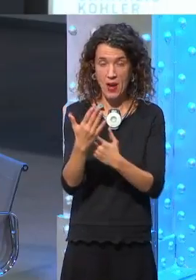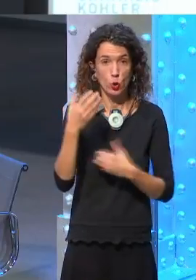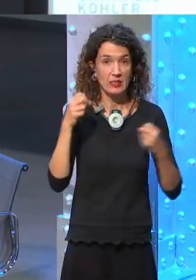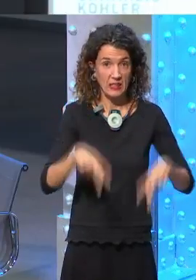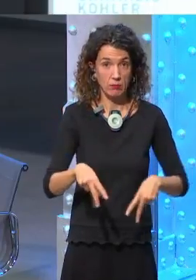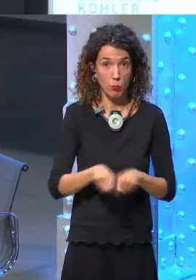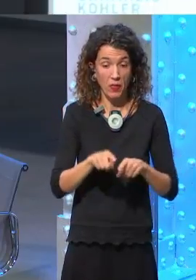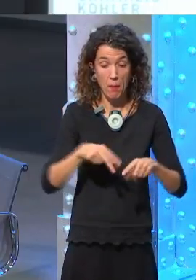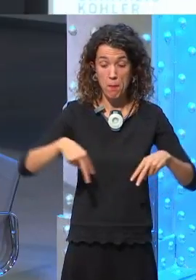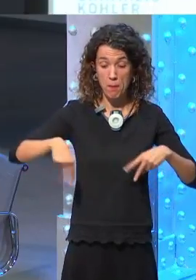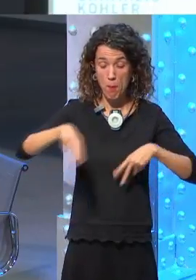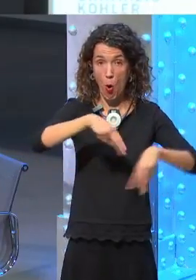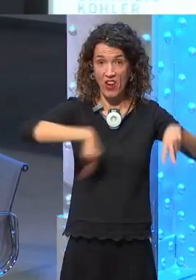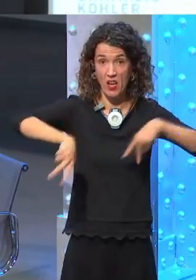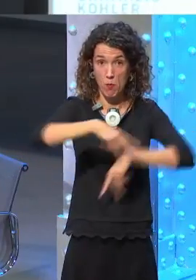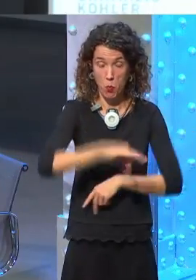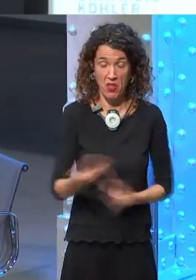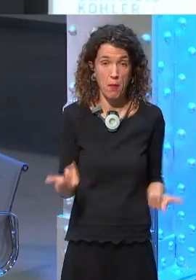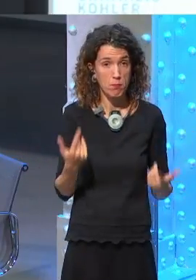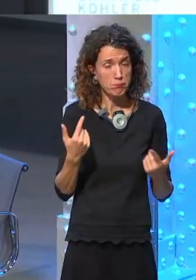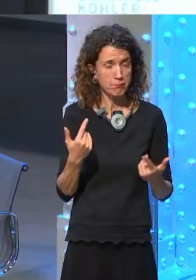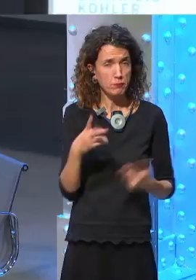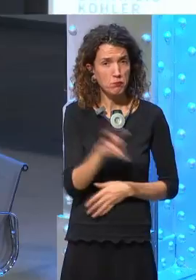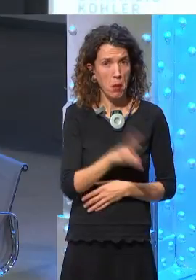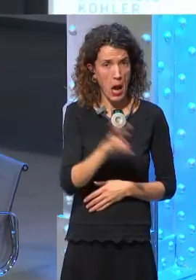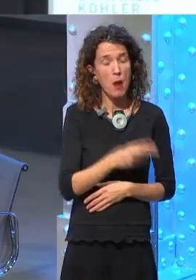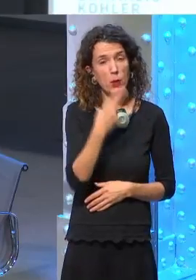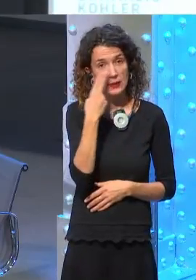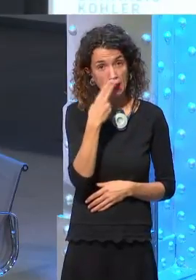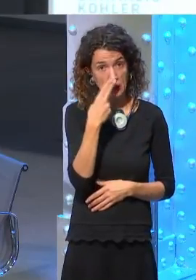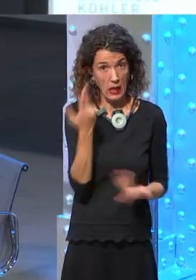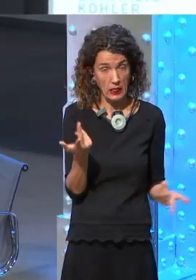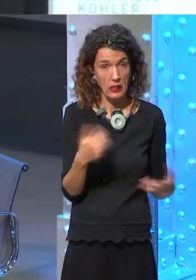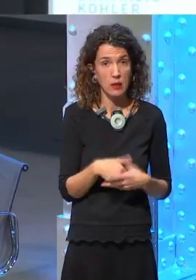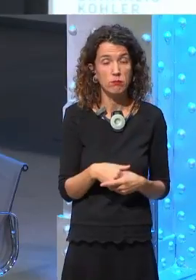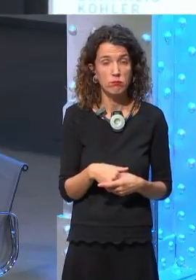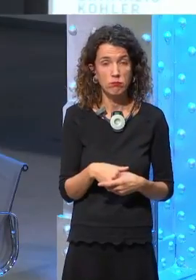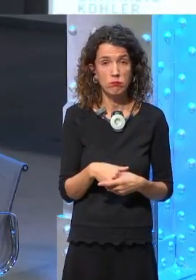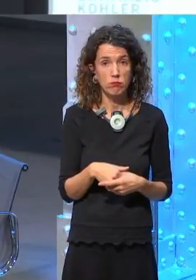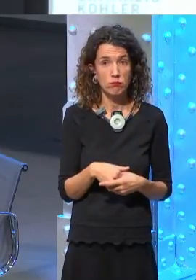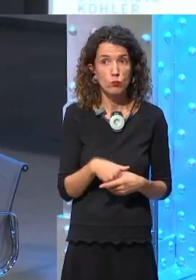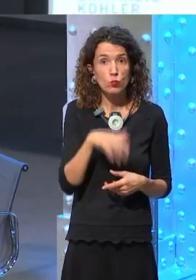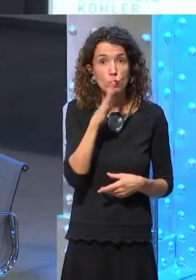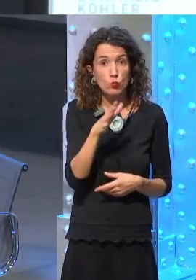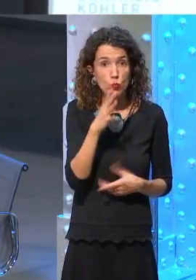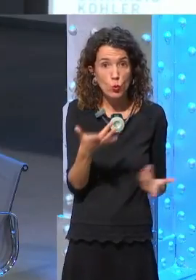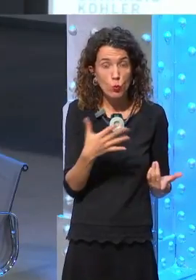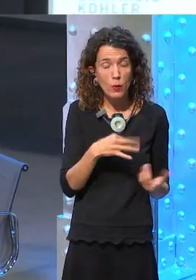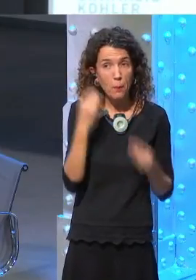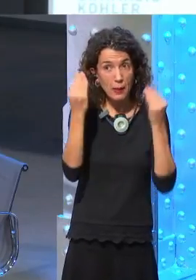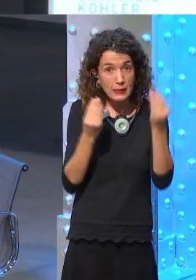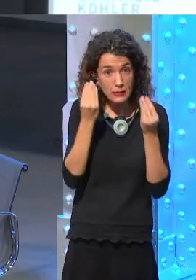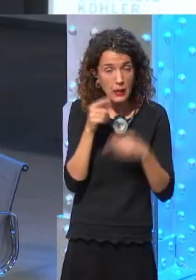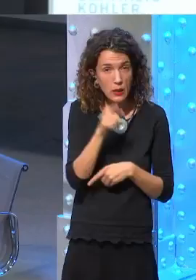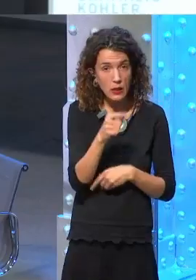puede mover por el espacio. Eso es muy práctico, pero es muy interesante porque tienes que